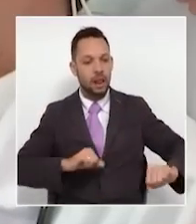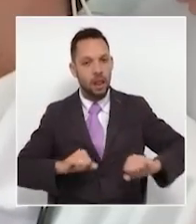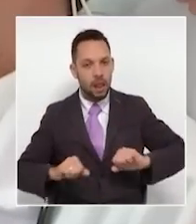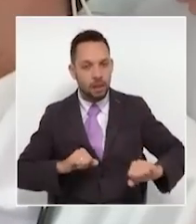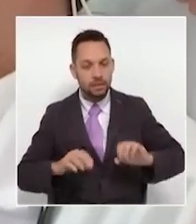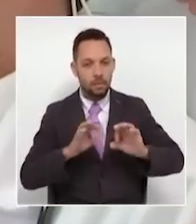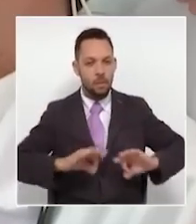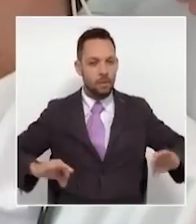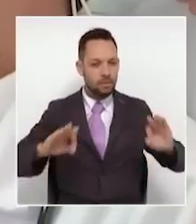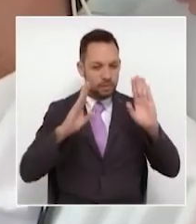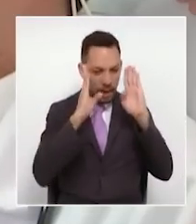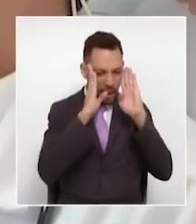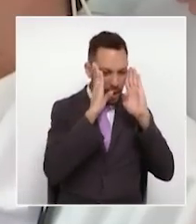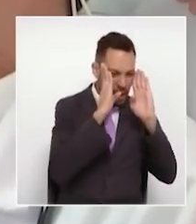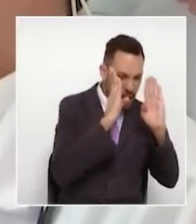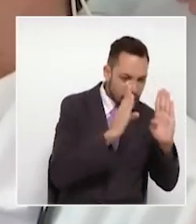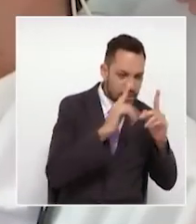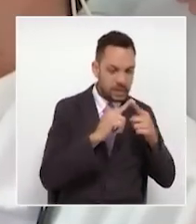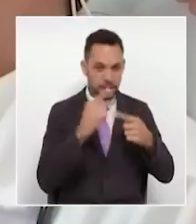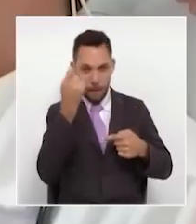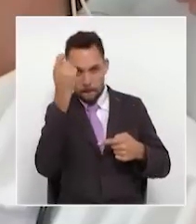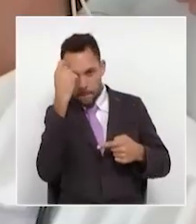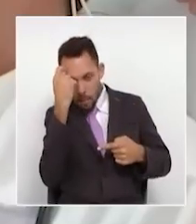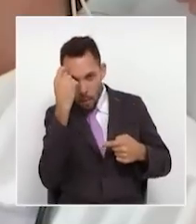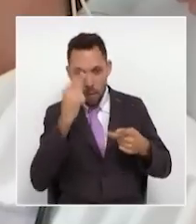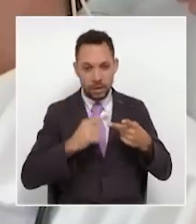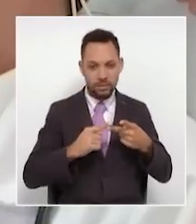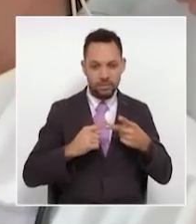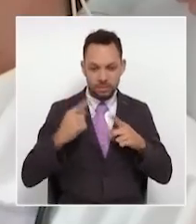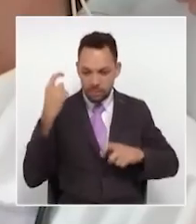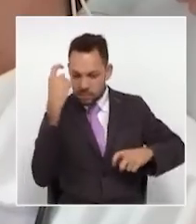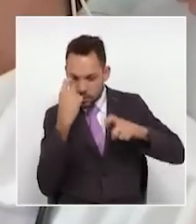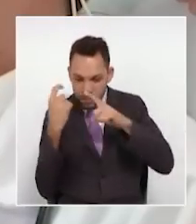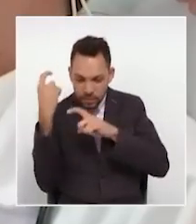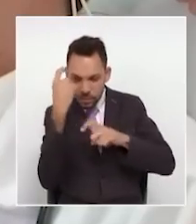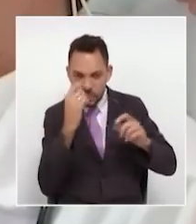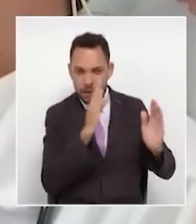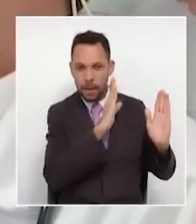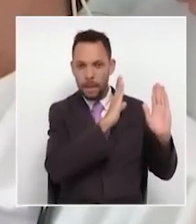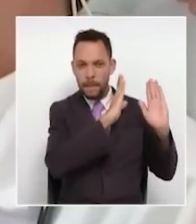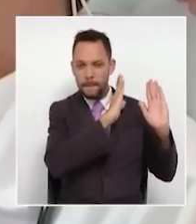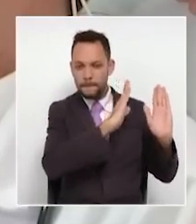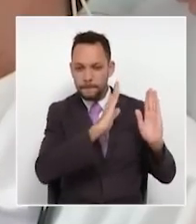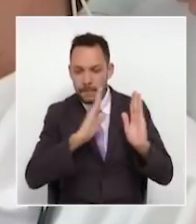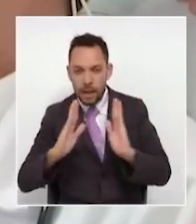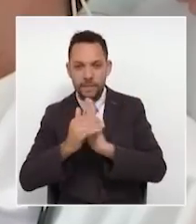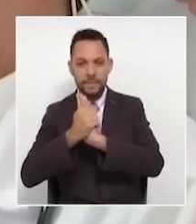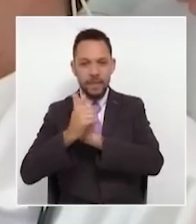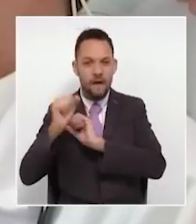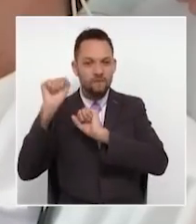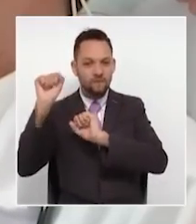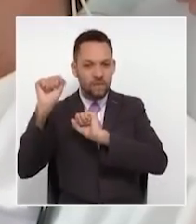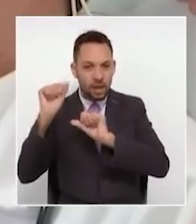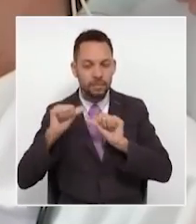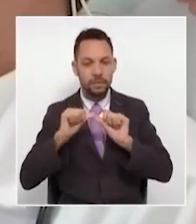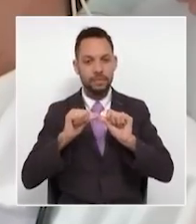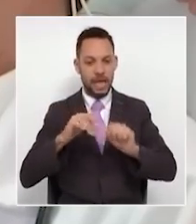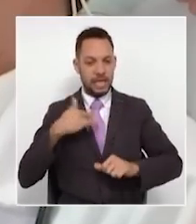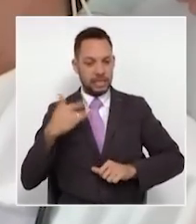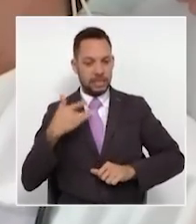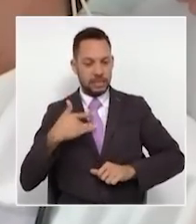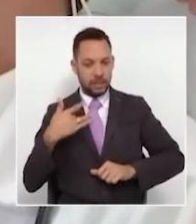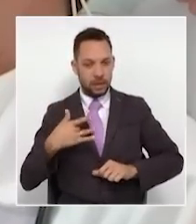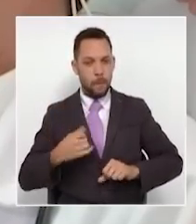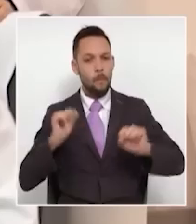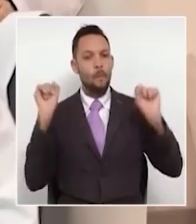atención la memoria la concentración nuestras habilidades emocionales gestión emocional y la capacidad